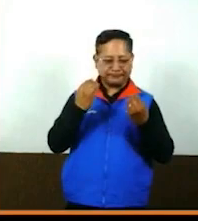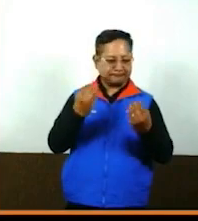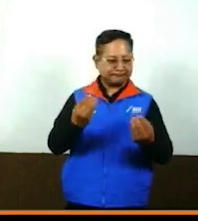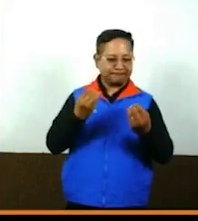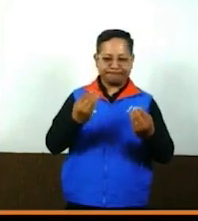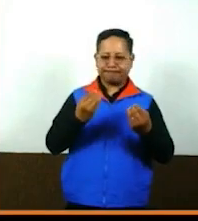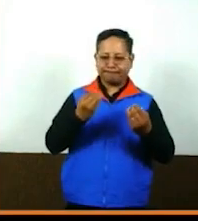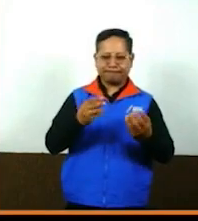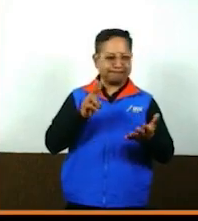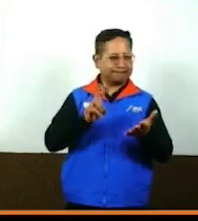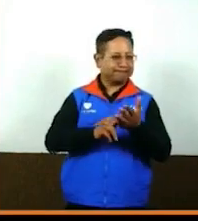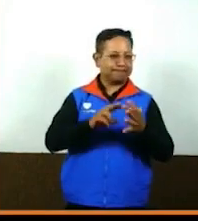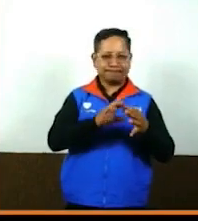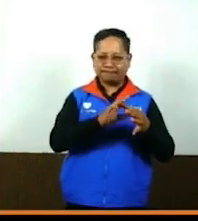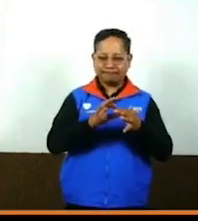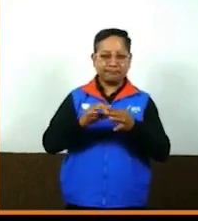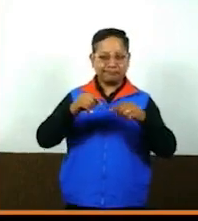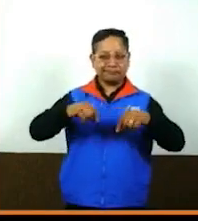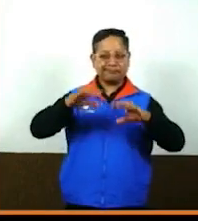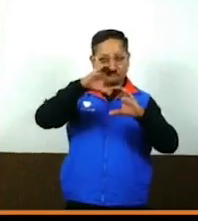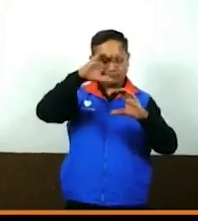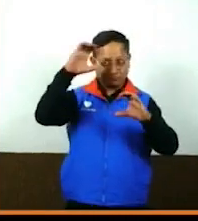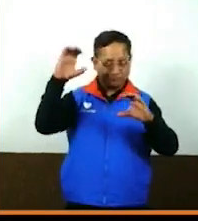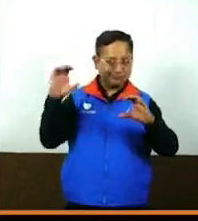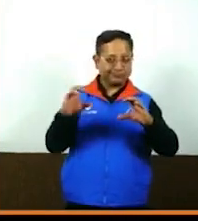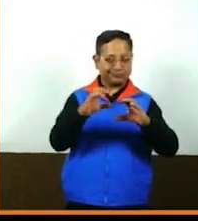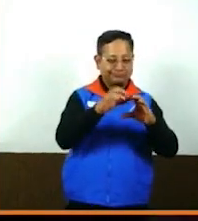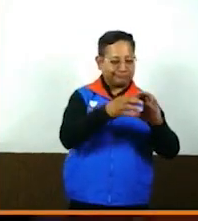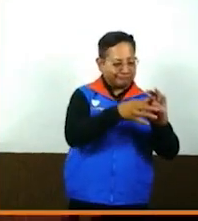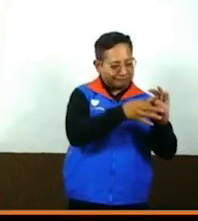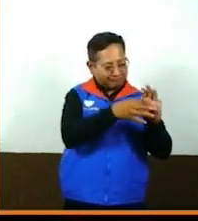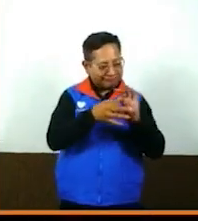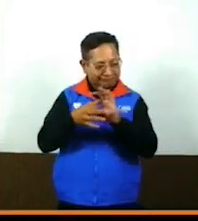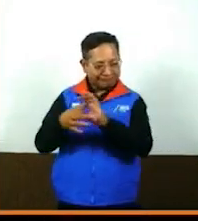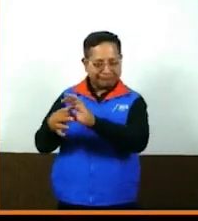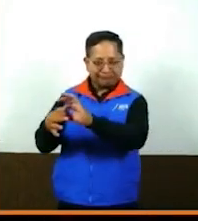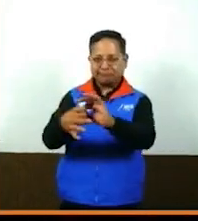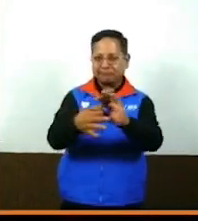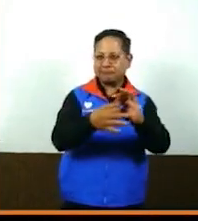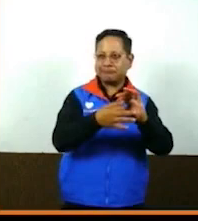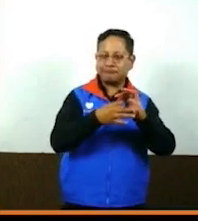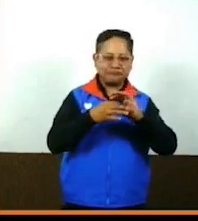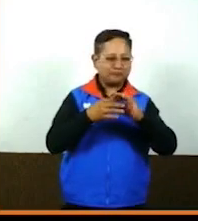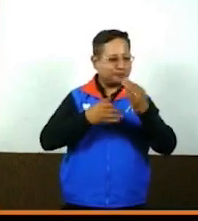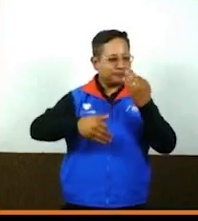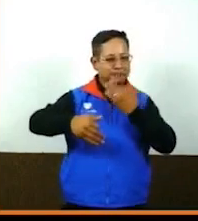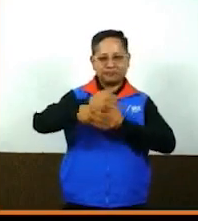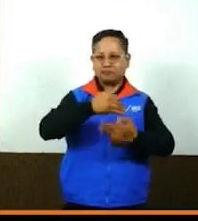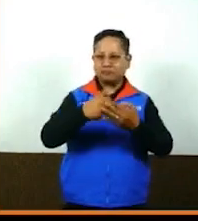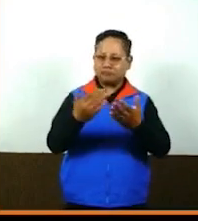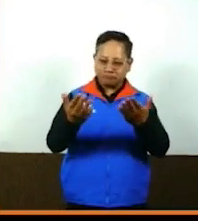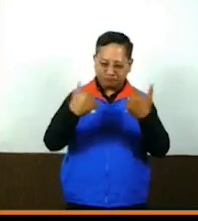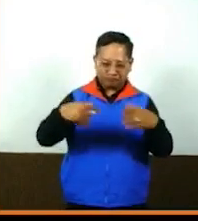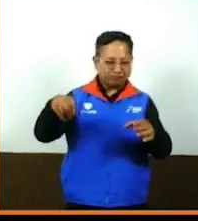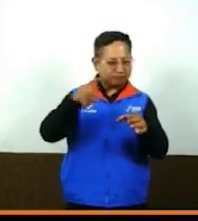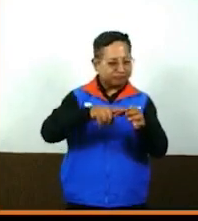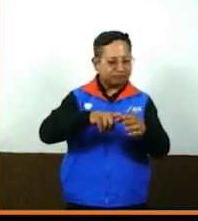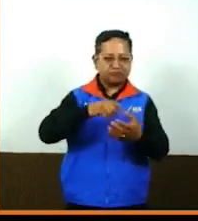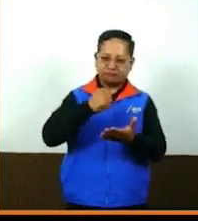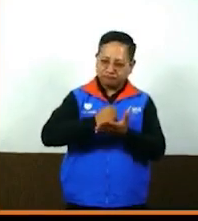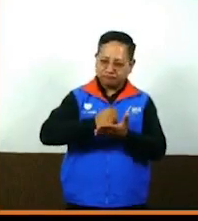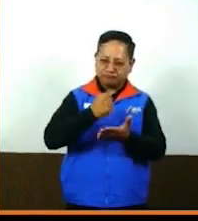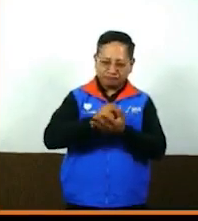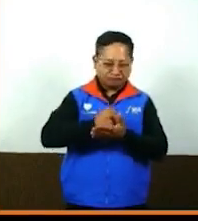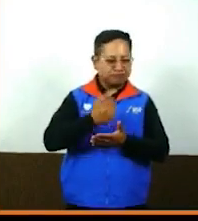valor es todo un reto. También el CEMEF está súper metidísimo en la cadena de valor y motivando a todas sus empresas a que entren y empiecen a exigirles